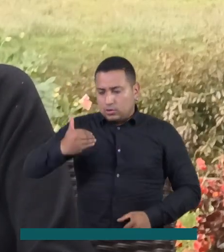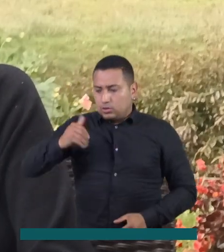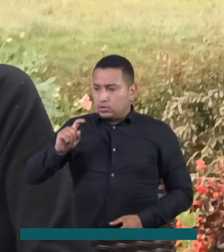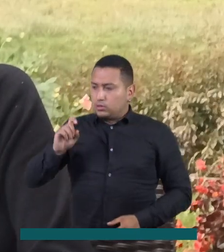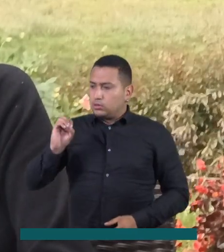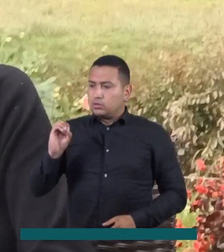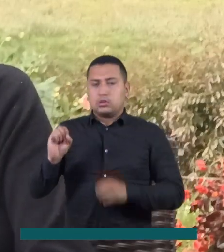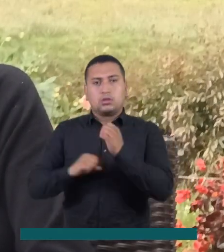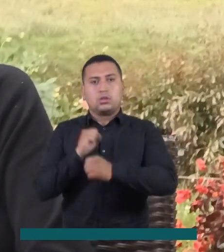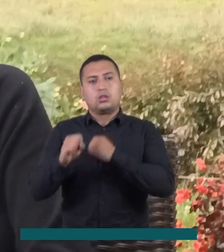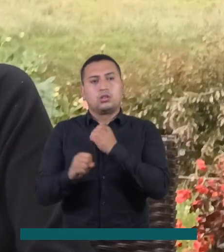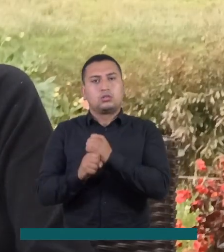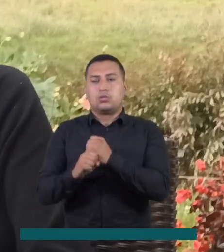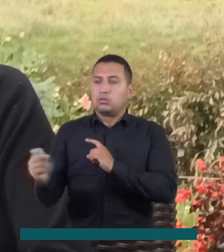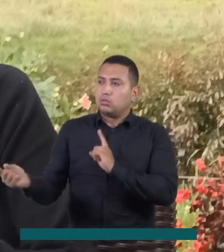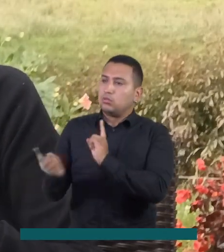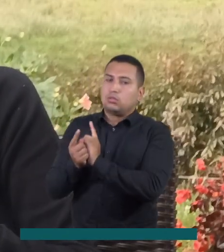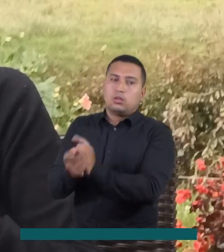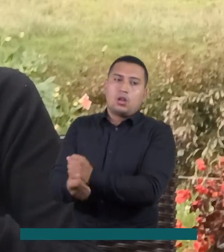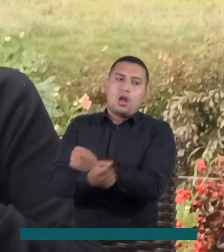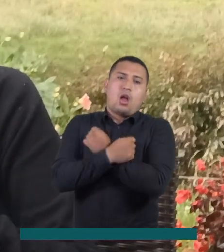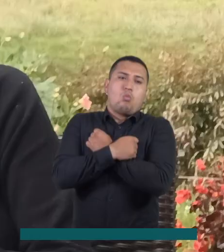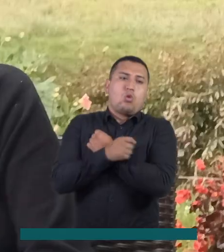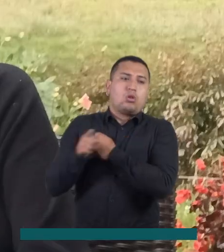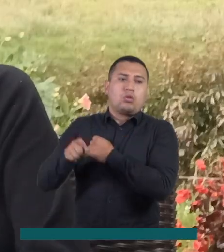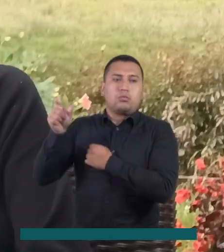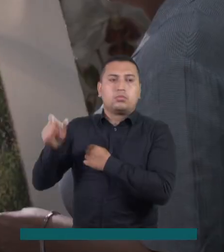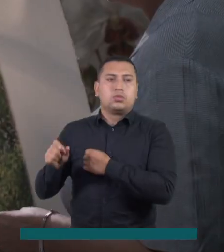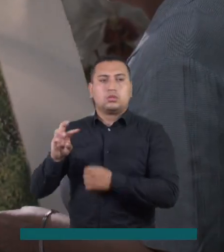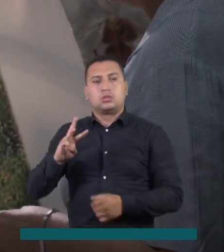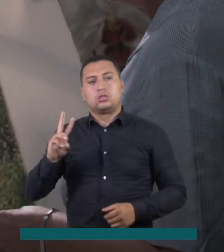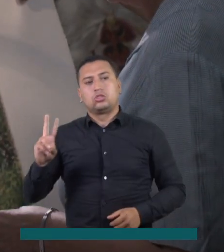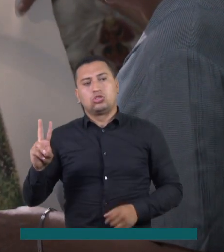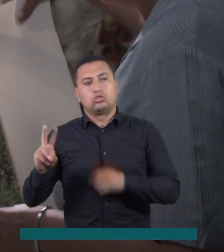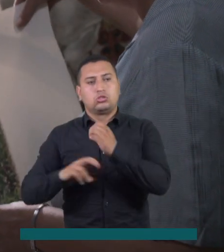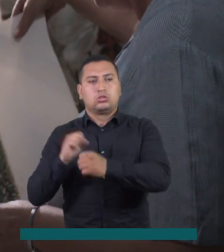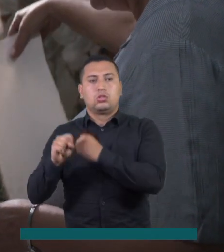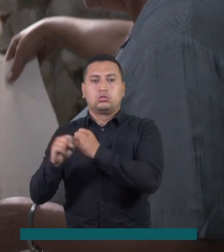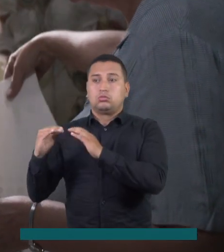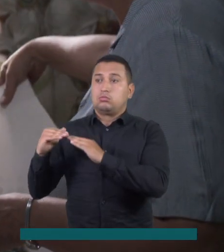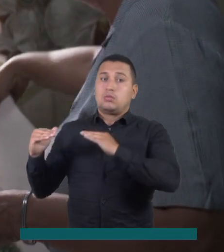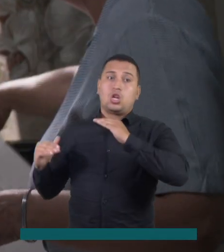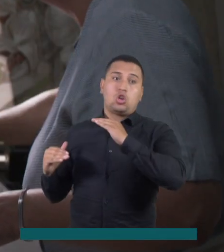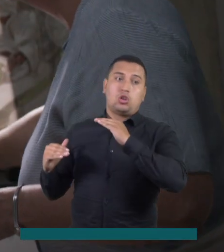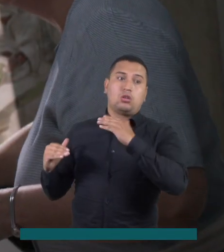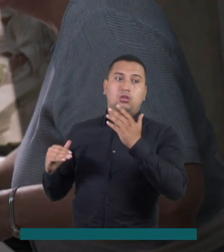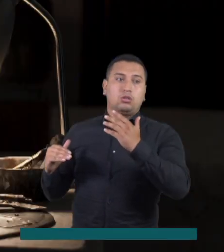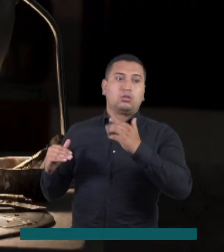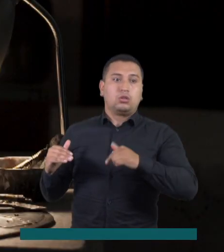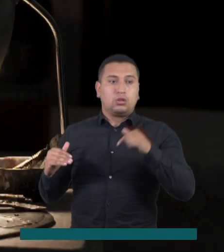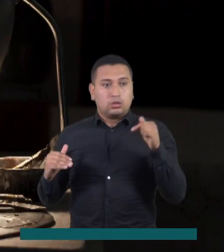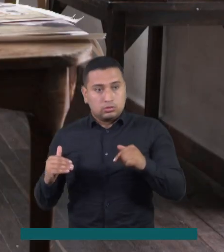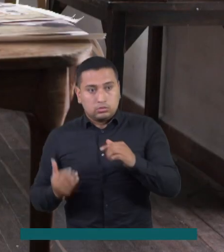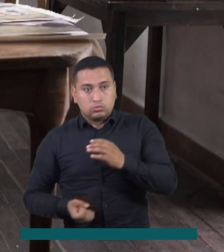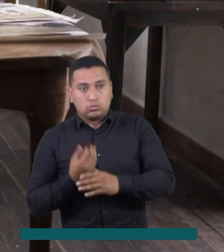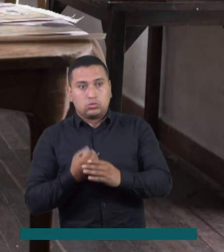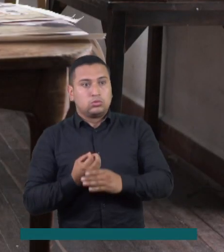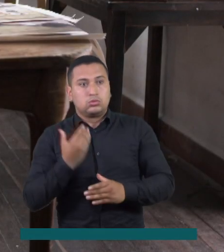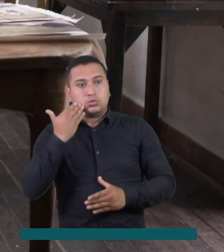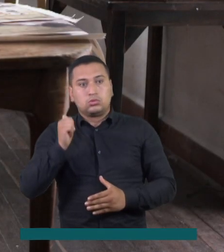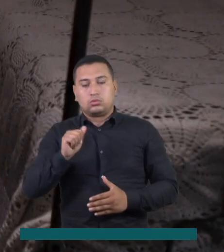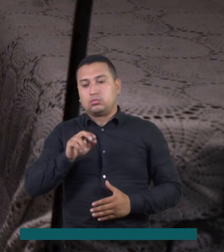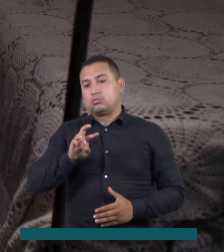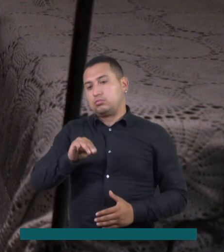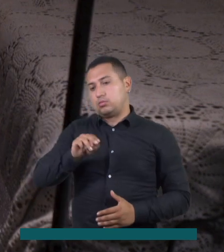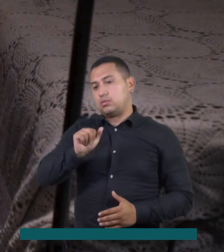encuentra con el amor de su vida. Un hombre 32 años menor que él. Esta producción nos muestra la vida de María, una mujer campesina